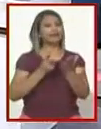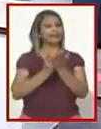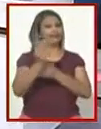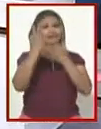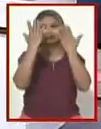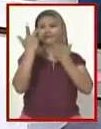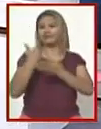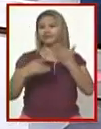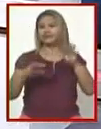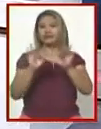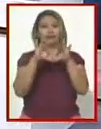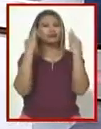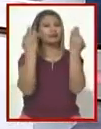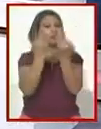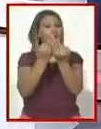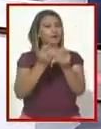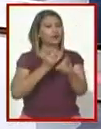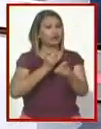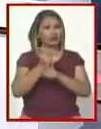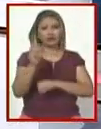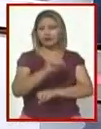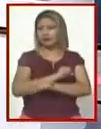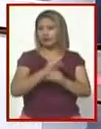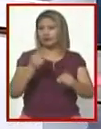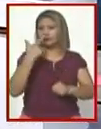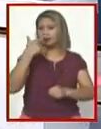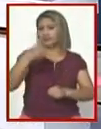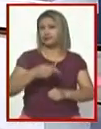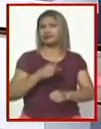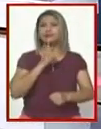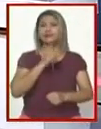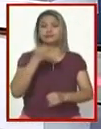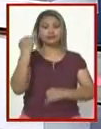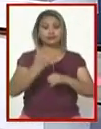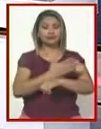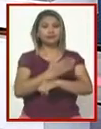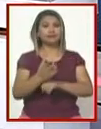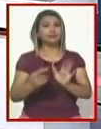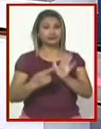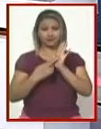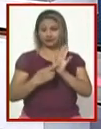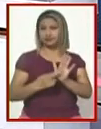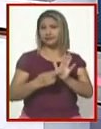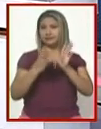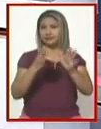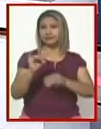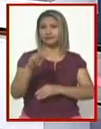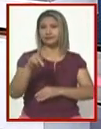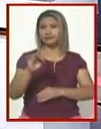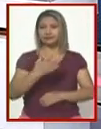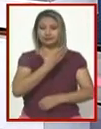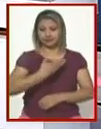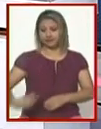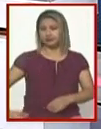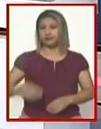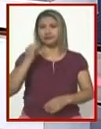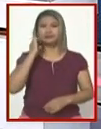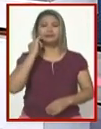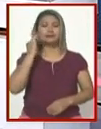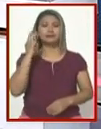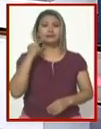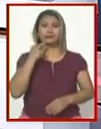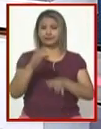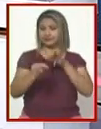Verdadera pena lo que le ha sucedido a esta familia que se vio afectada por la explosión del gasoducto. Realmente, en las últimas horas, representantes de YPFB y el presidente Evo Morales también